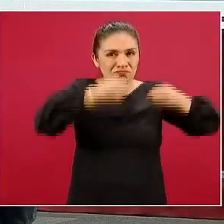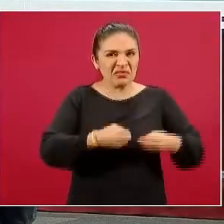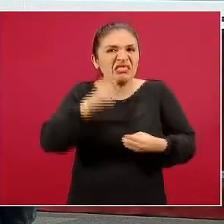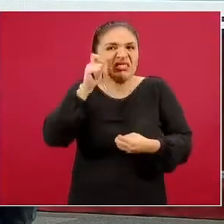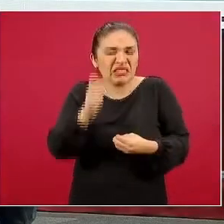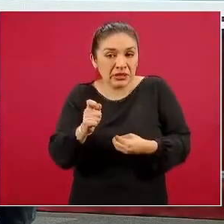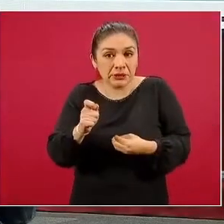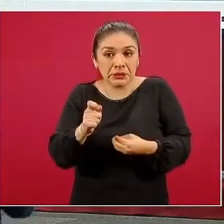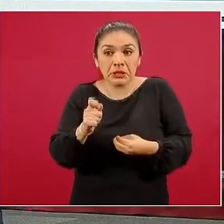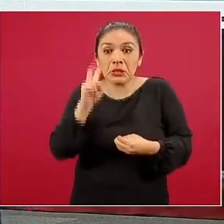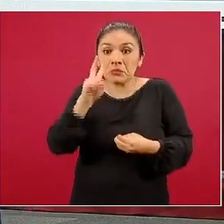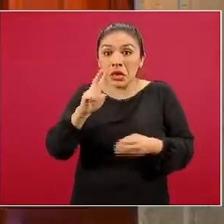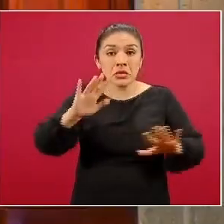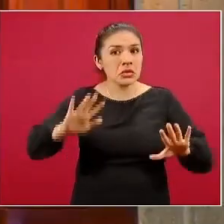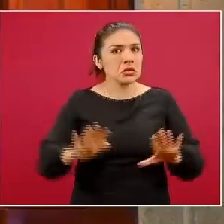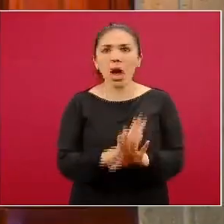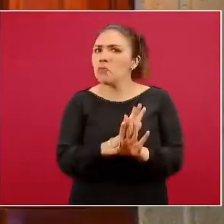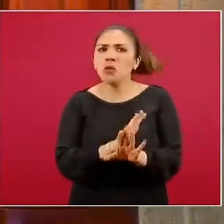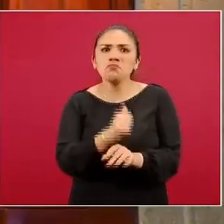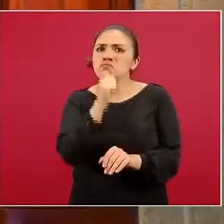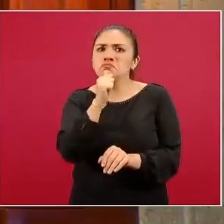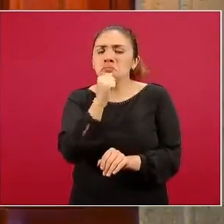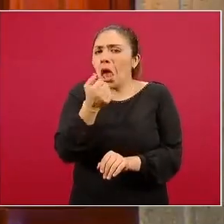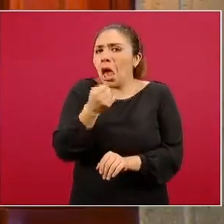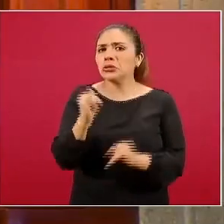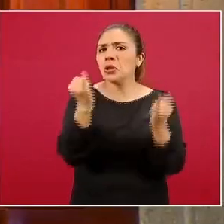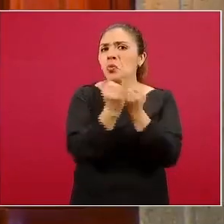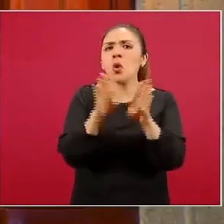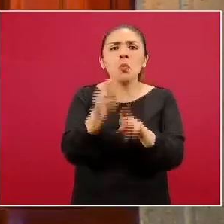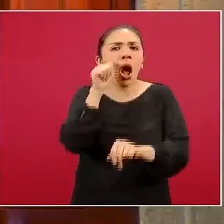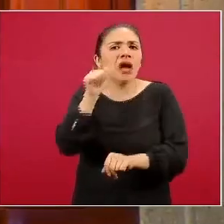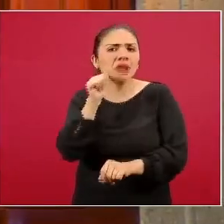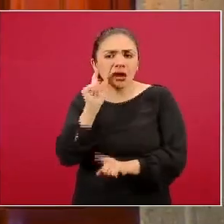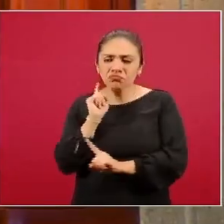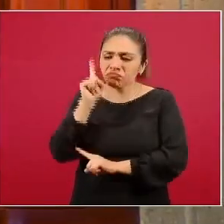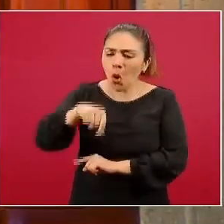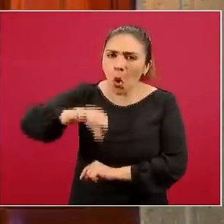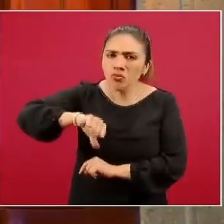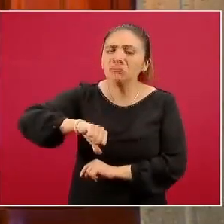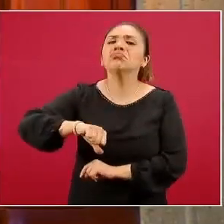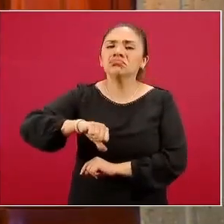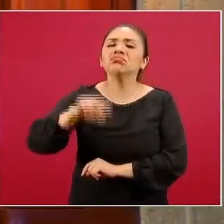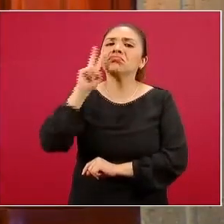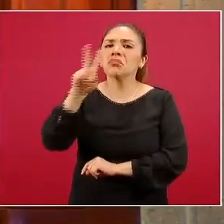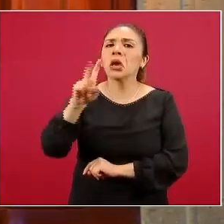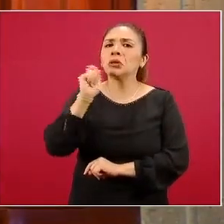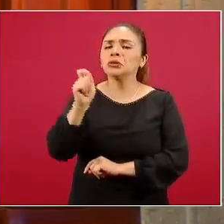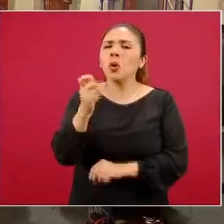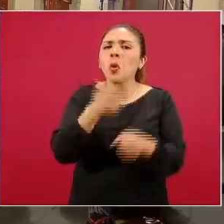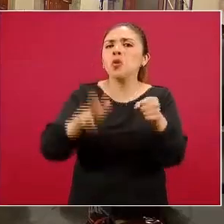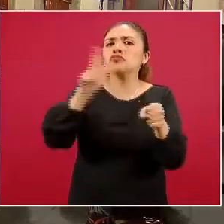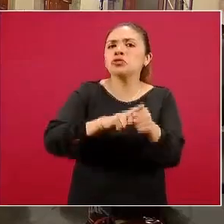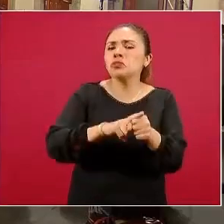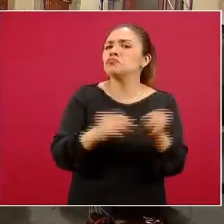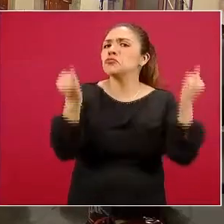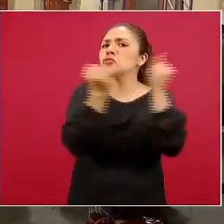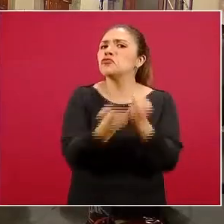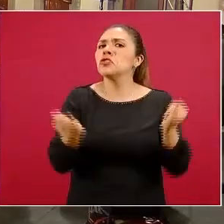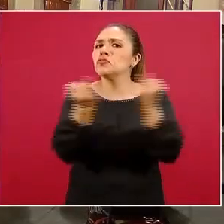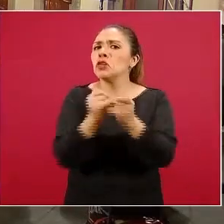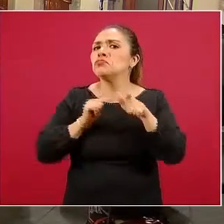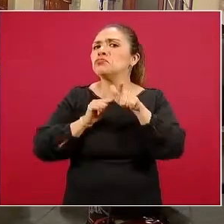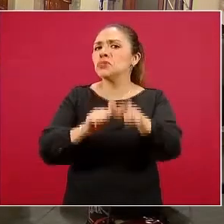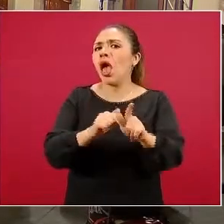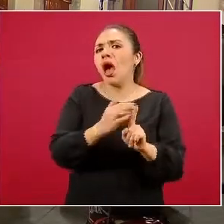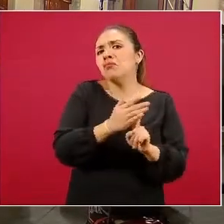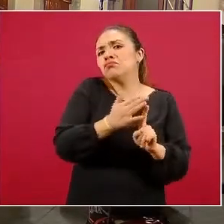hospitalaria. No hemos tenido cambios en la media nacional del día de ayer para hoy. Veíamos que este comportamiento de la hospitalización